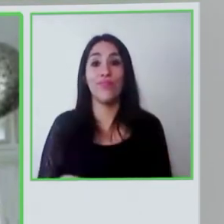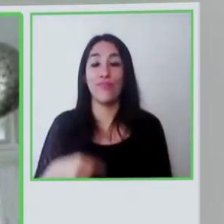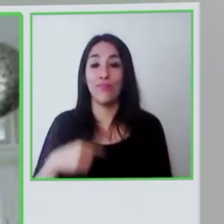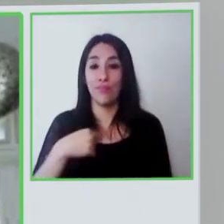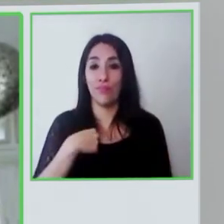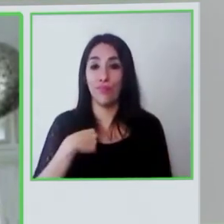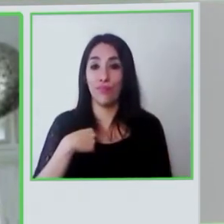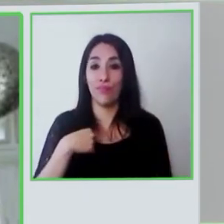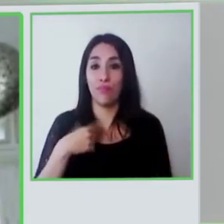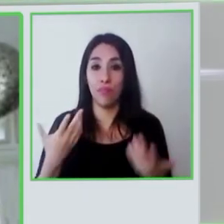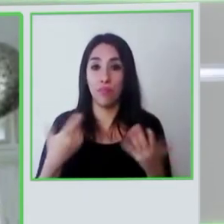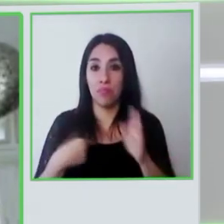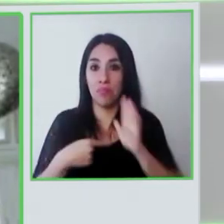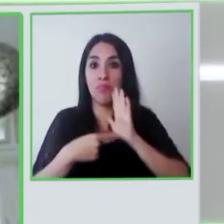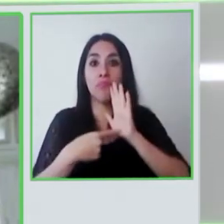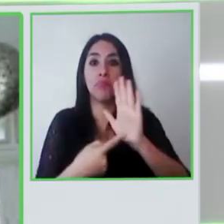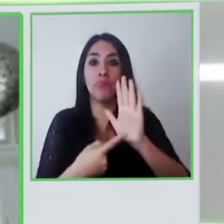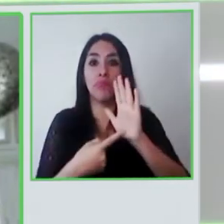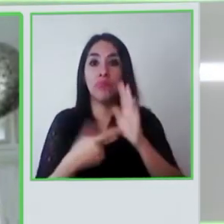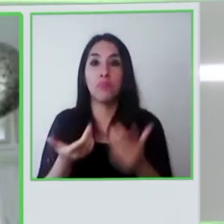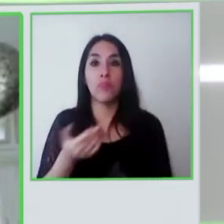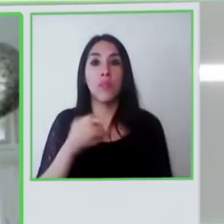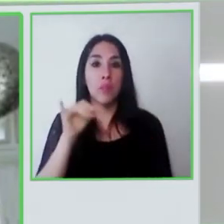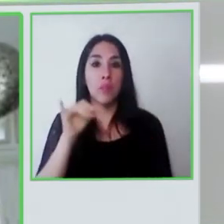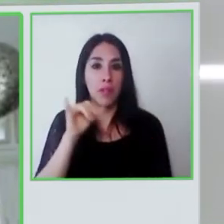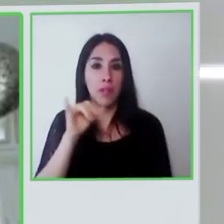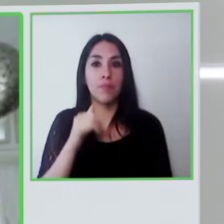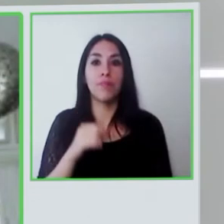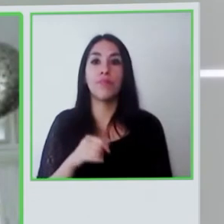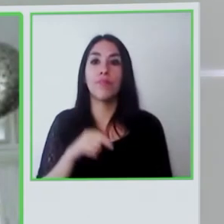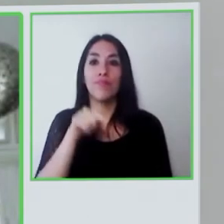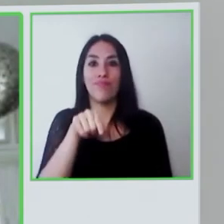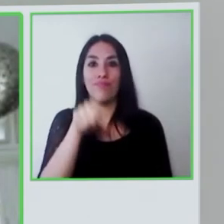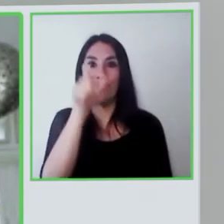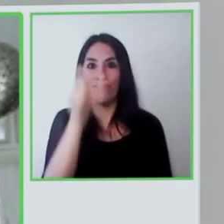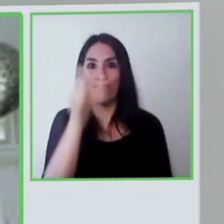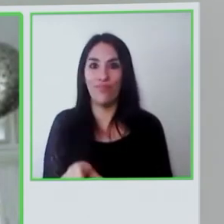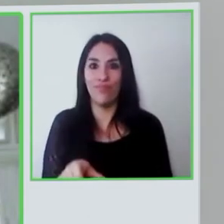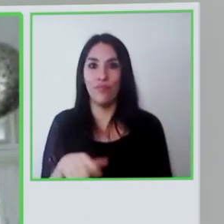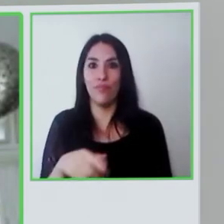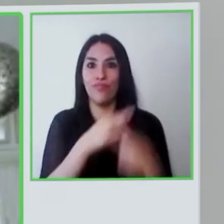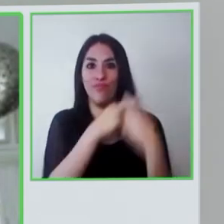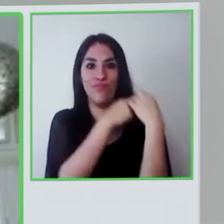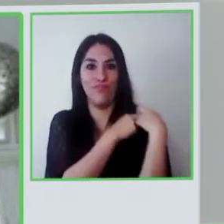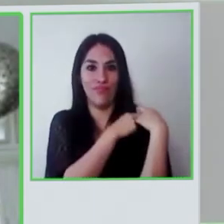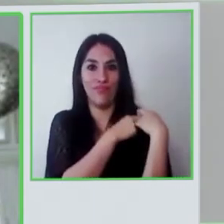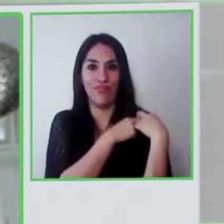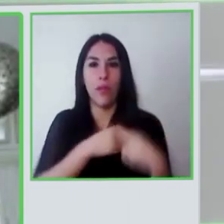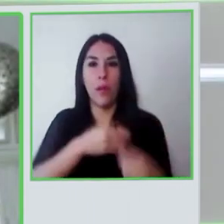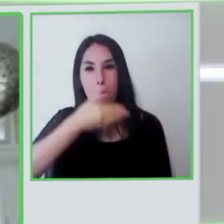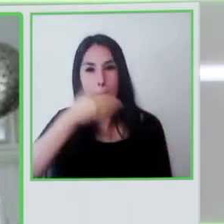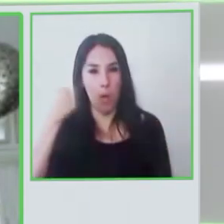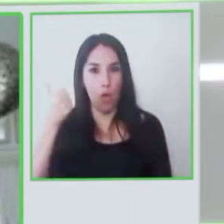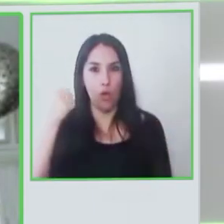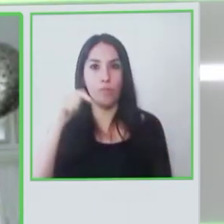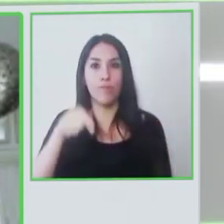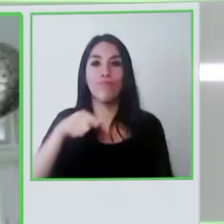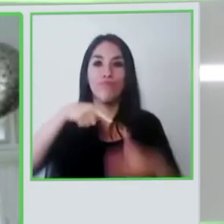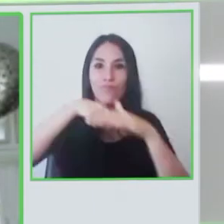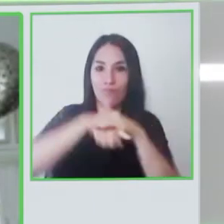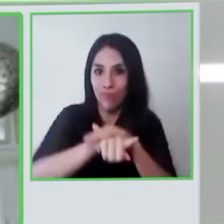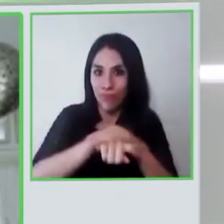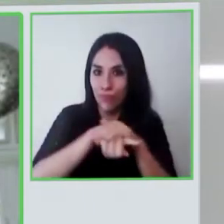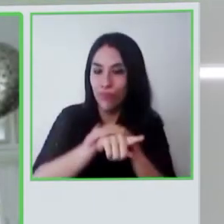que tenga a cargo el mejorar el acceso digital de las personas con